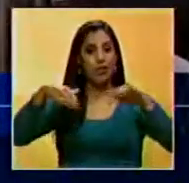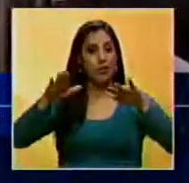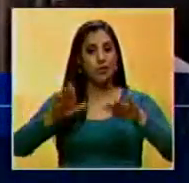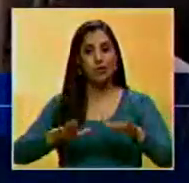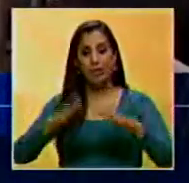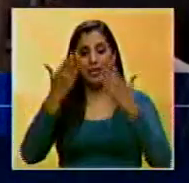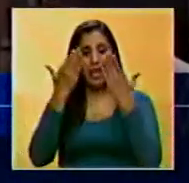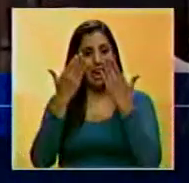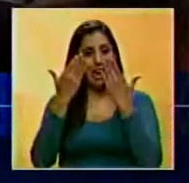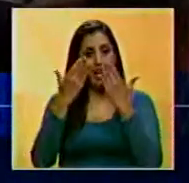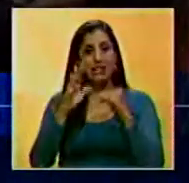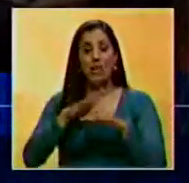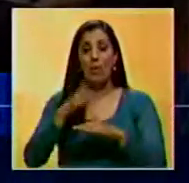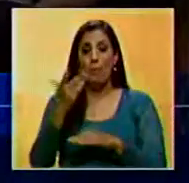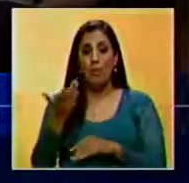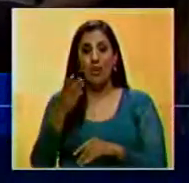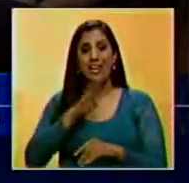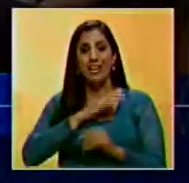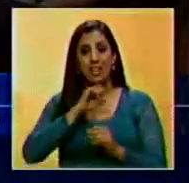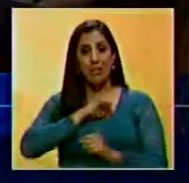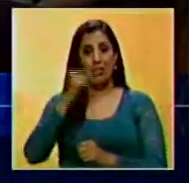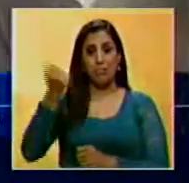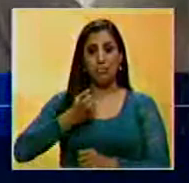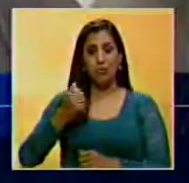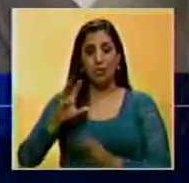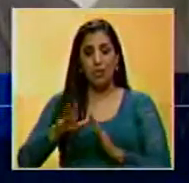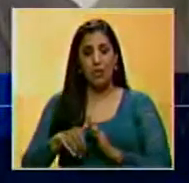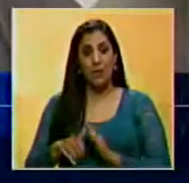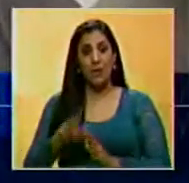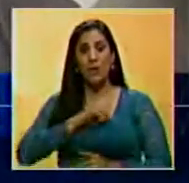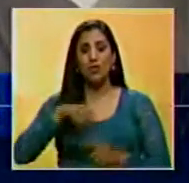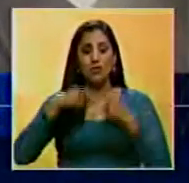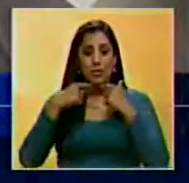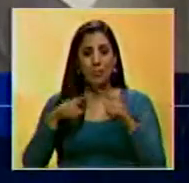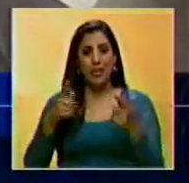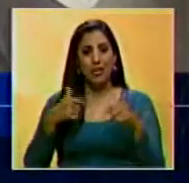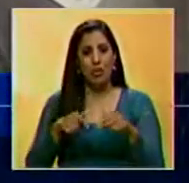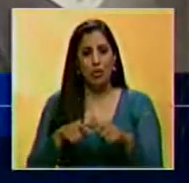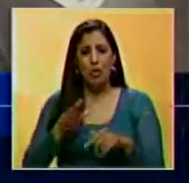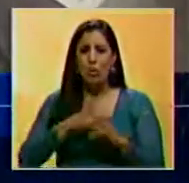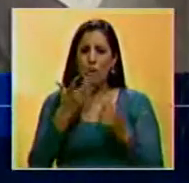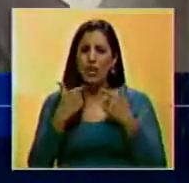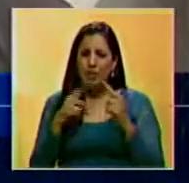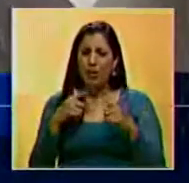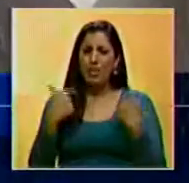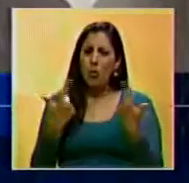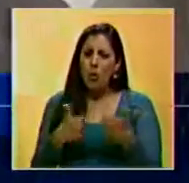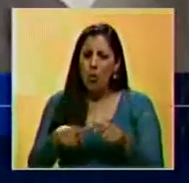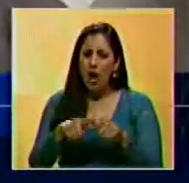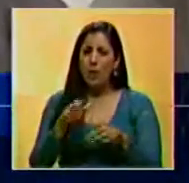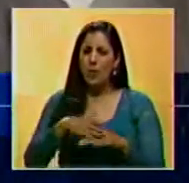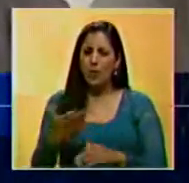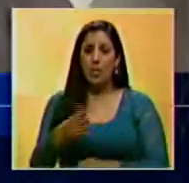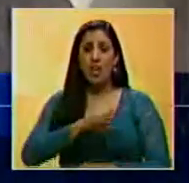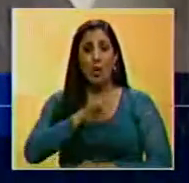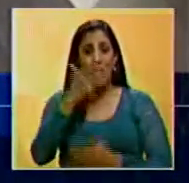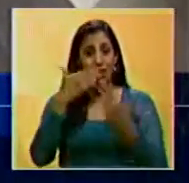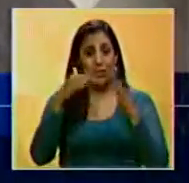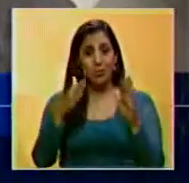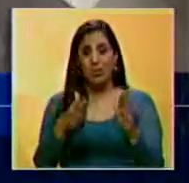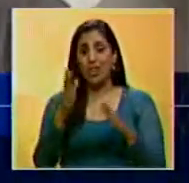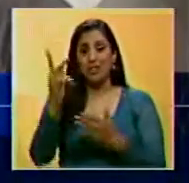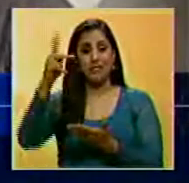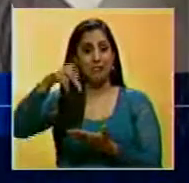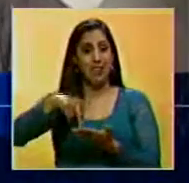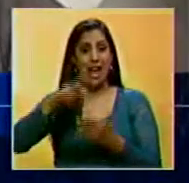actividades académicas, ya que incluso temen por sus vidas. Hemos perdido los espacios. ¿Por qué hemos perdido los espacios? Porque ya los alumnos ya no están